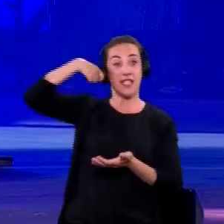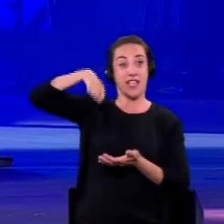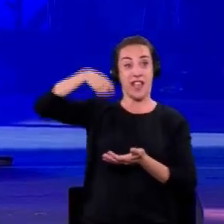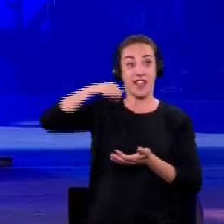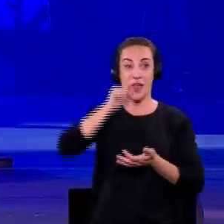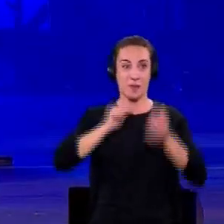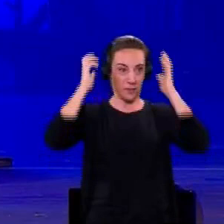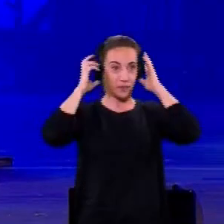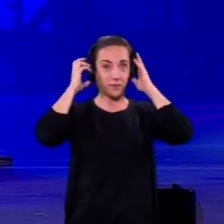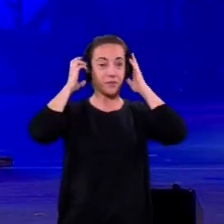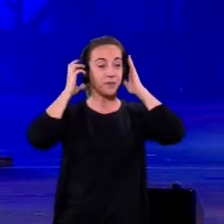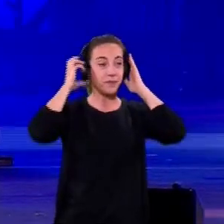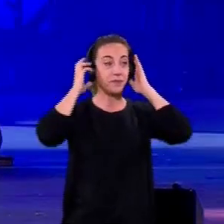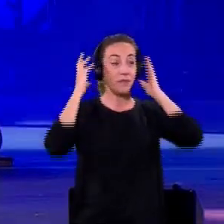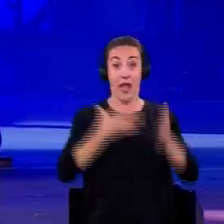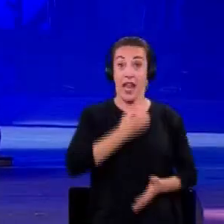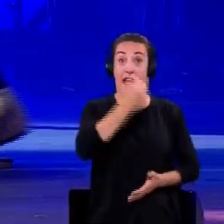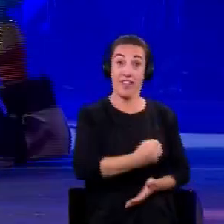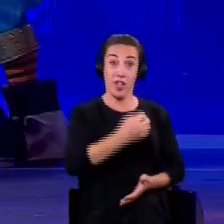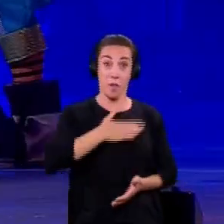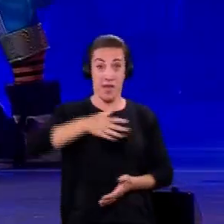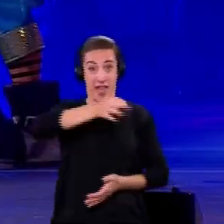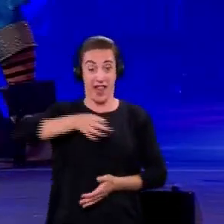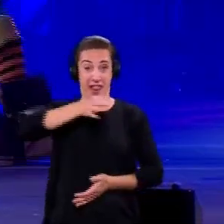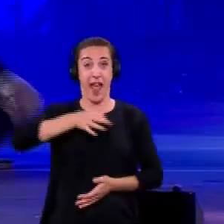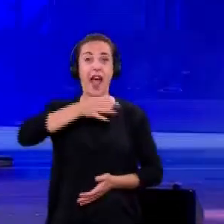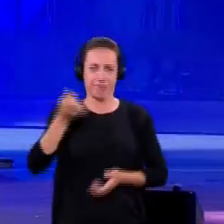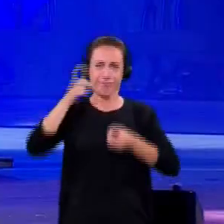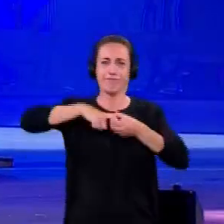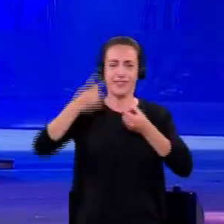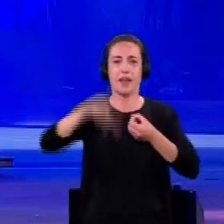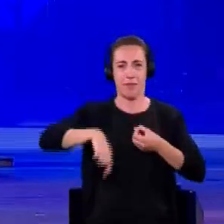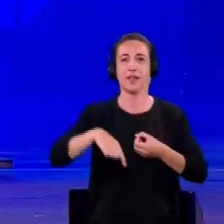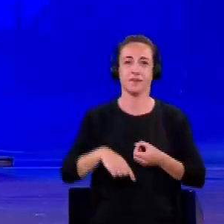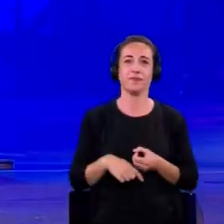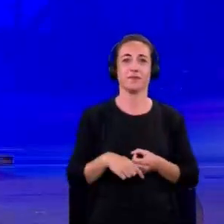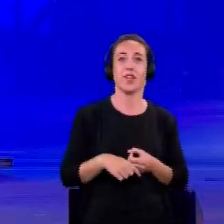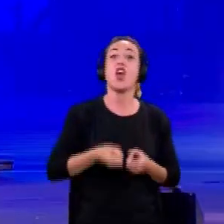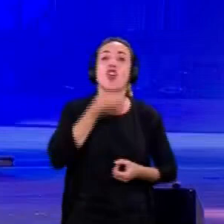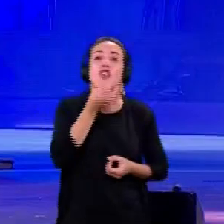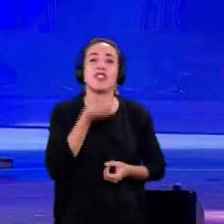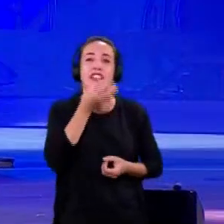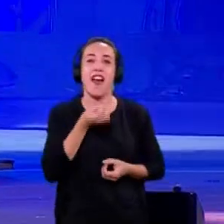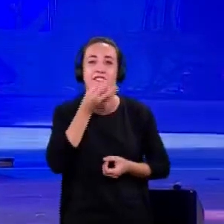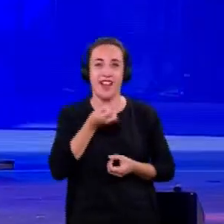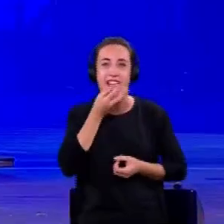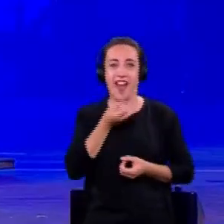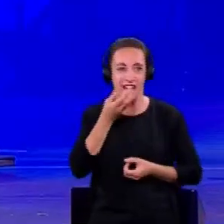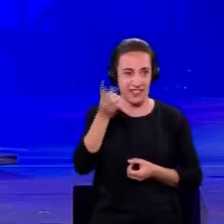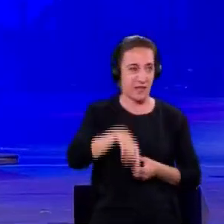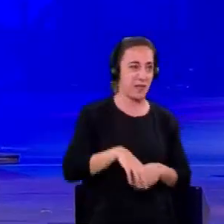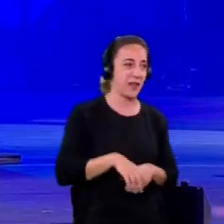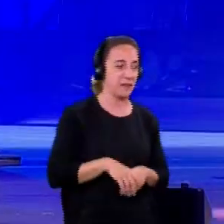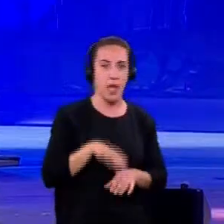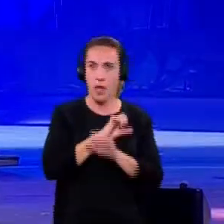presidente, del Cabildo de mi isla, Rosa Dávila ha llegado.